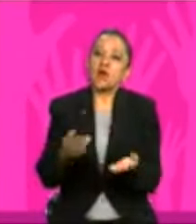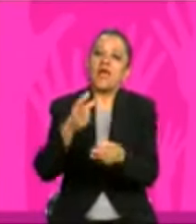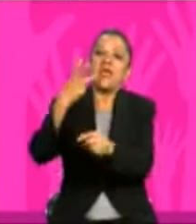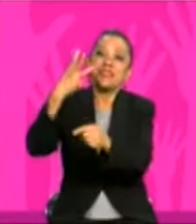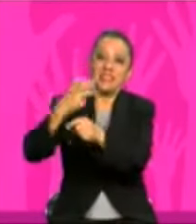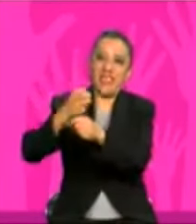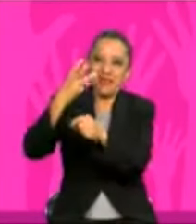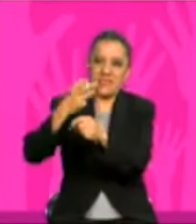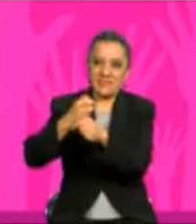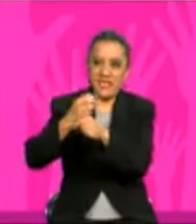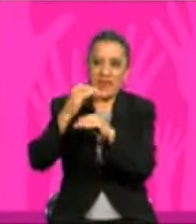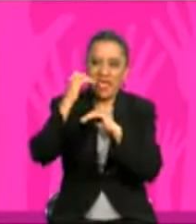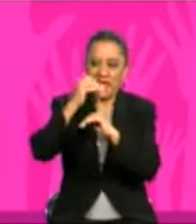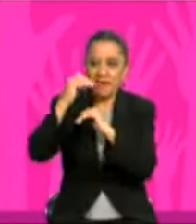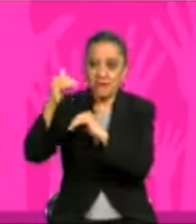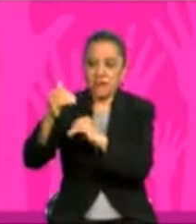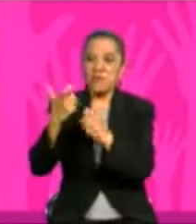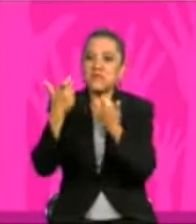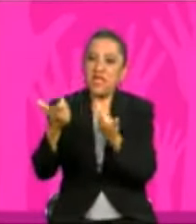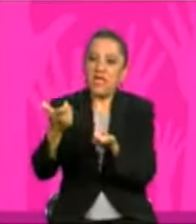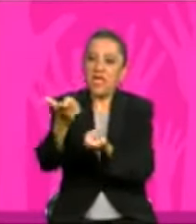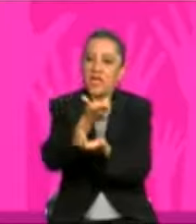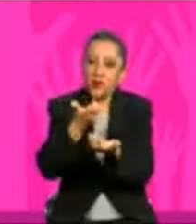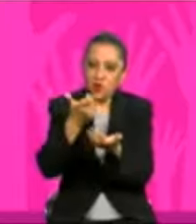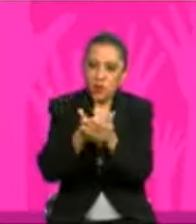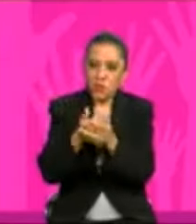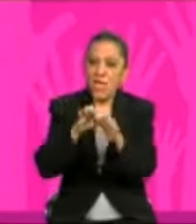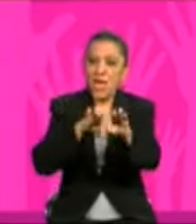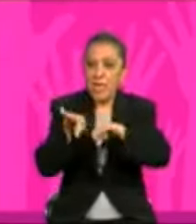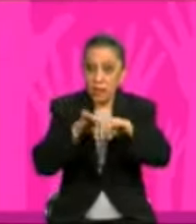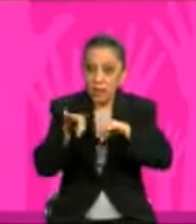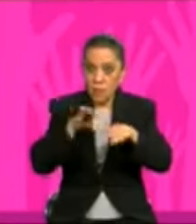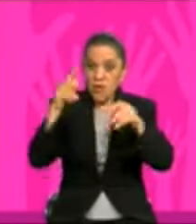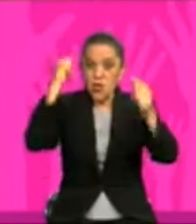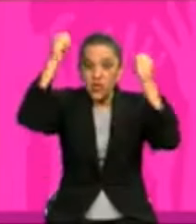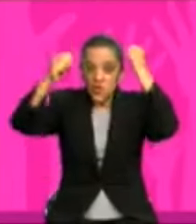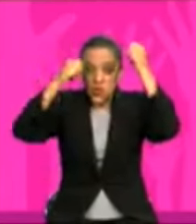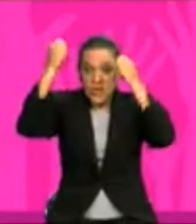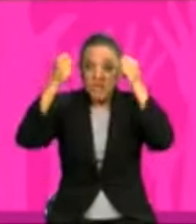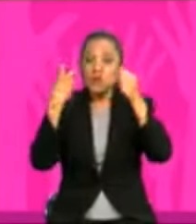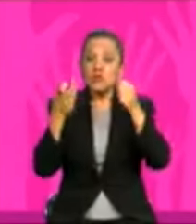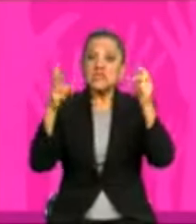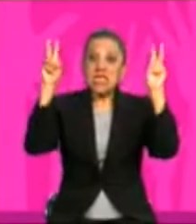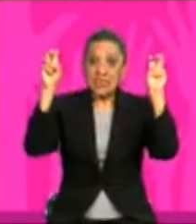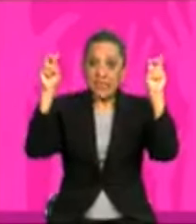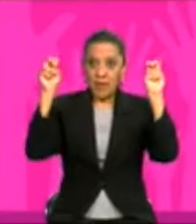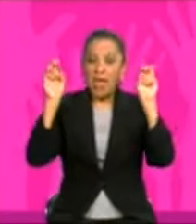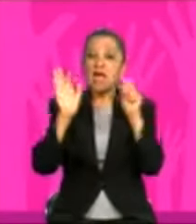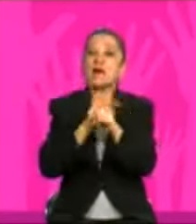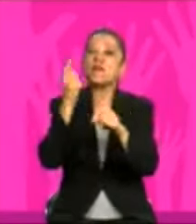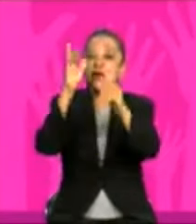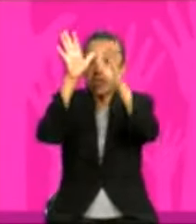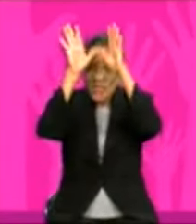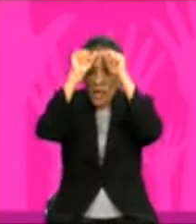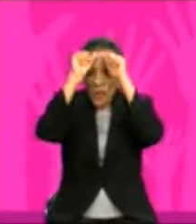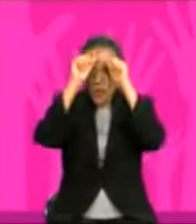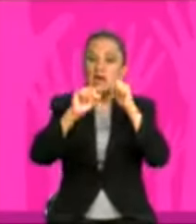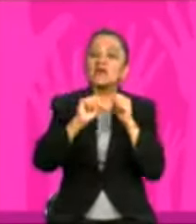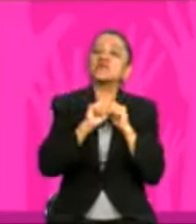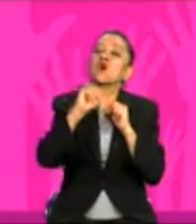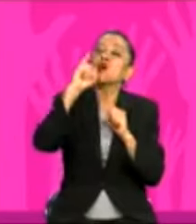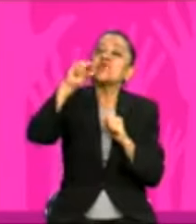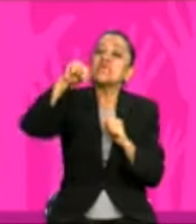tercera ronda. Economía, empleo y turismo son los temas, y es que de acuerdo al Instituto Nacional de Estadística y